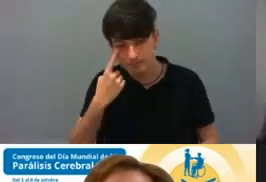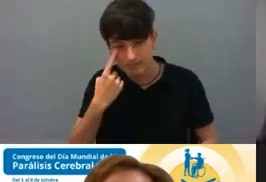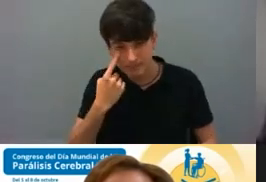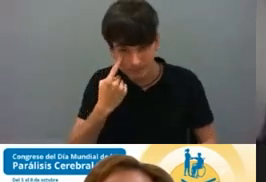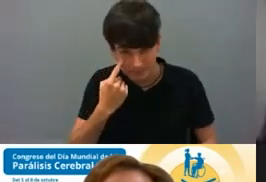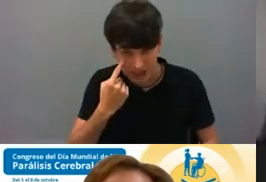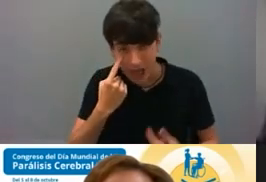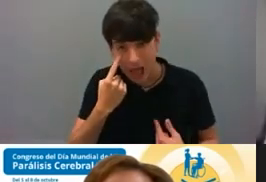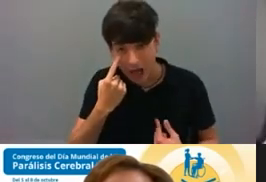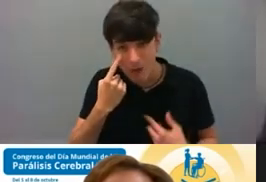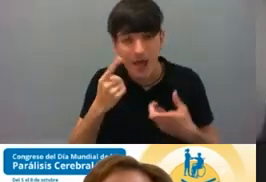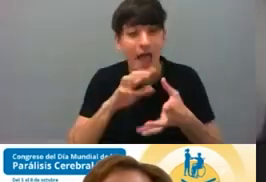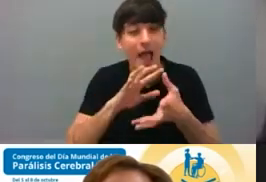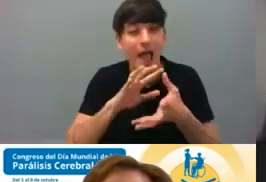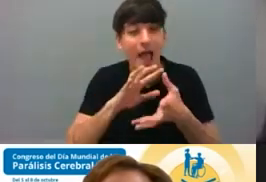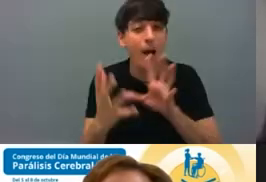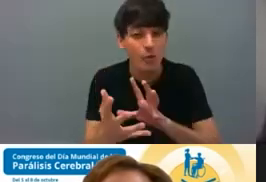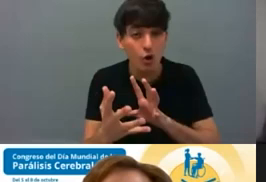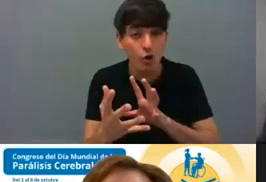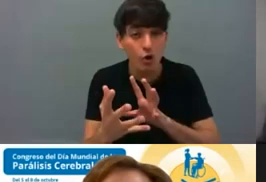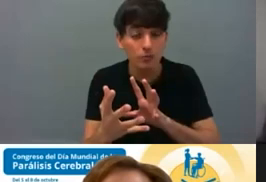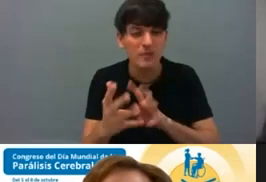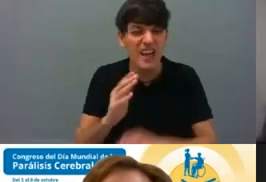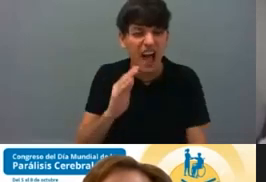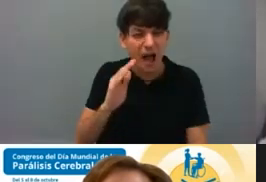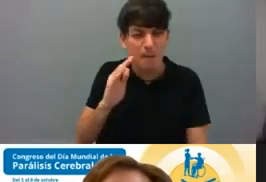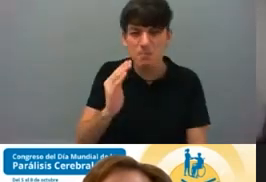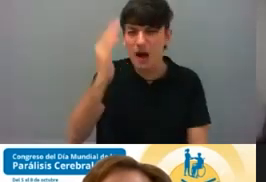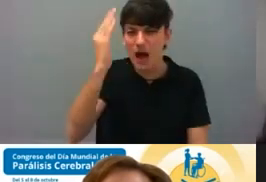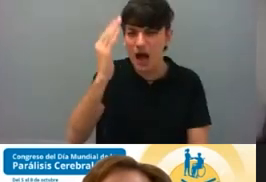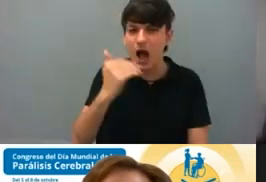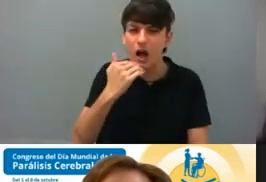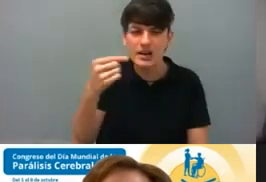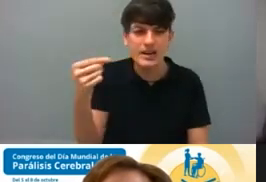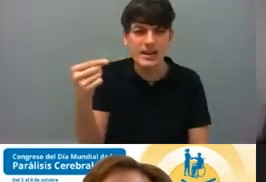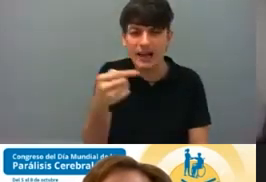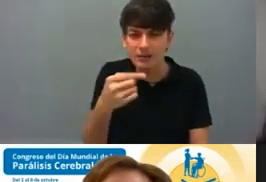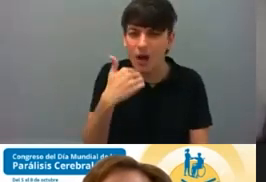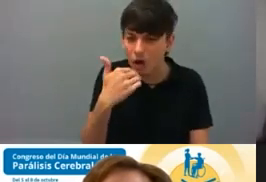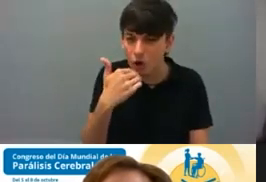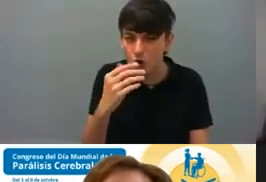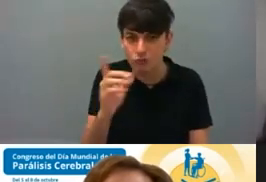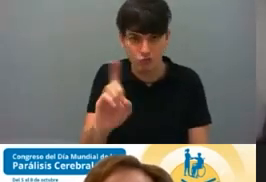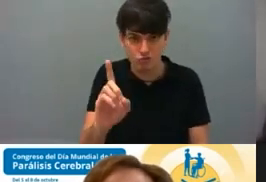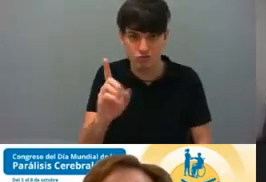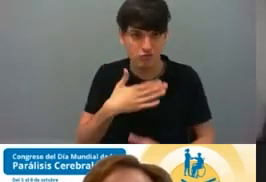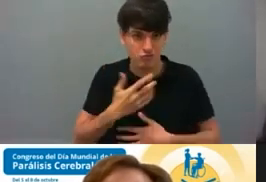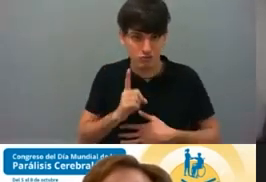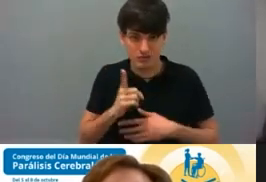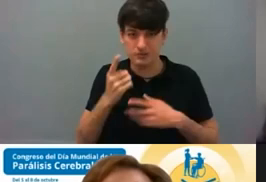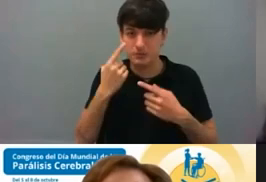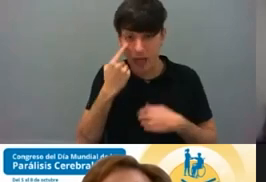que ese cambio no impacte negativamente para nadie.